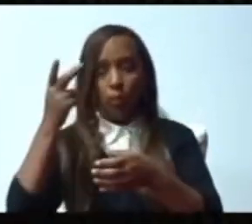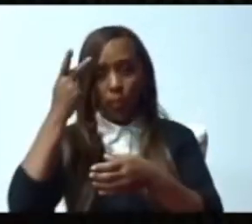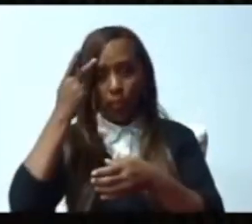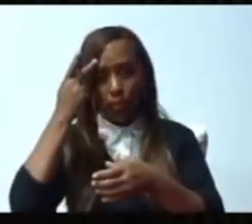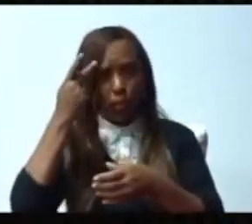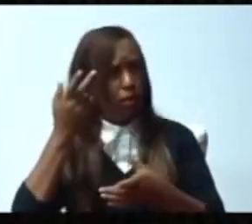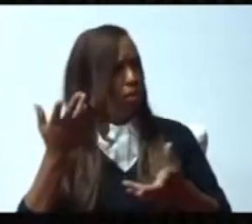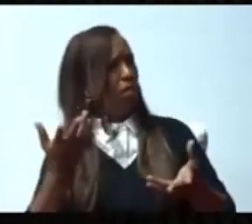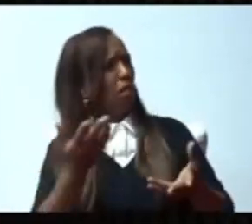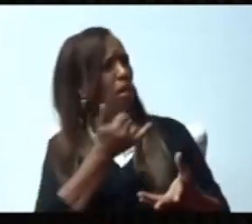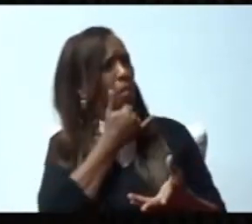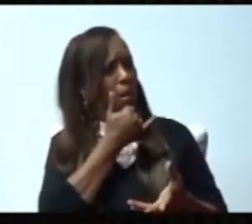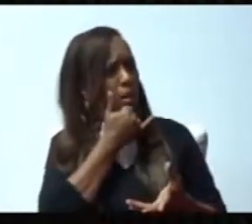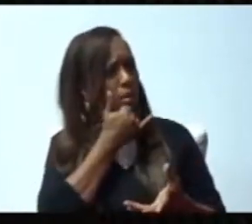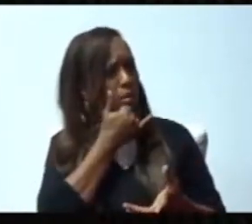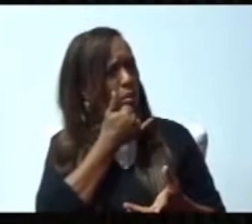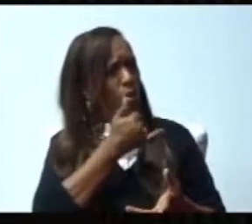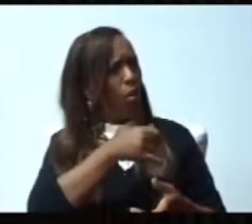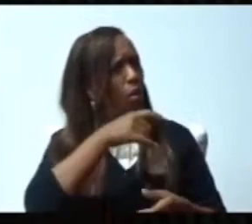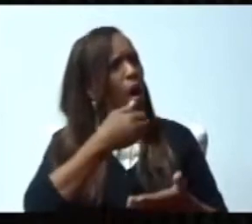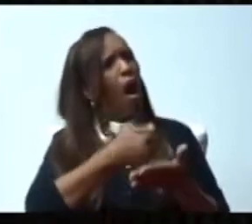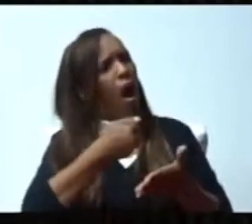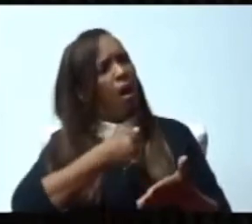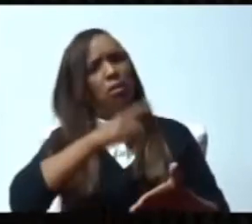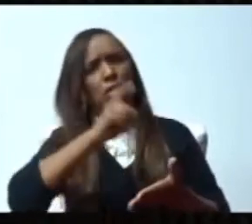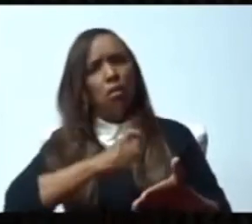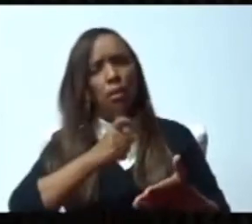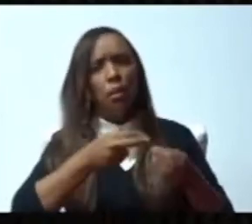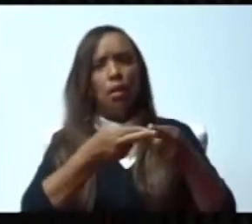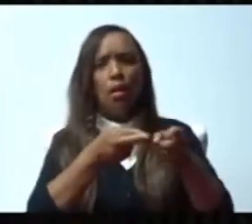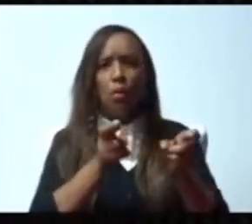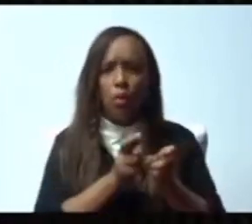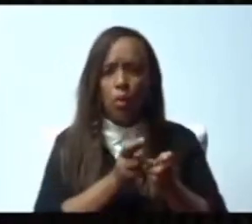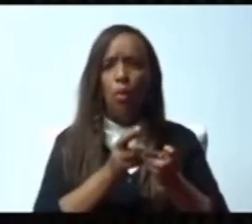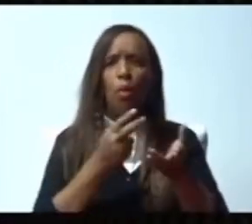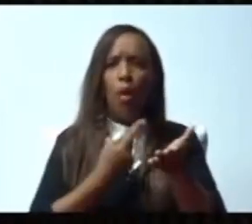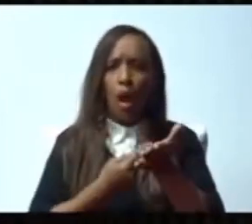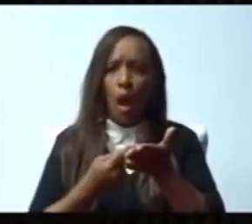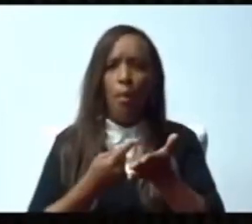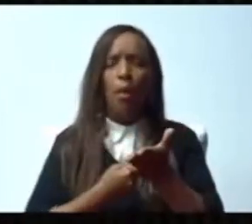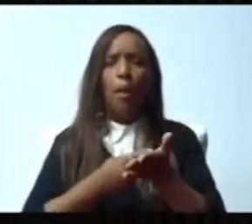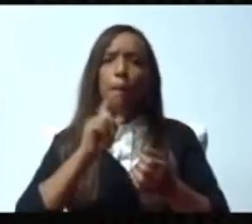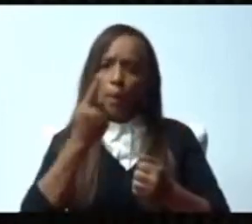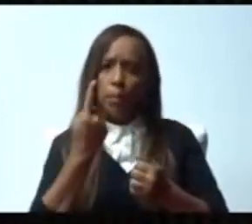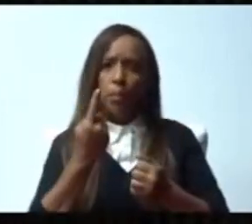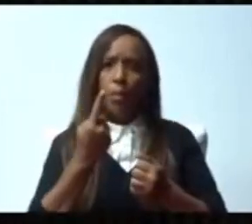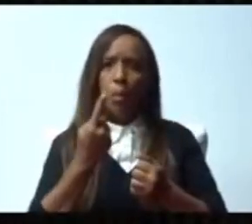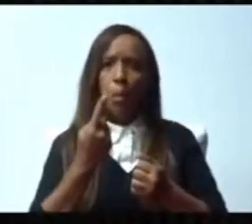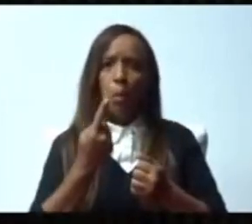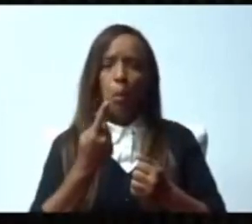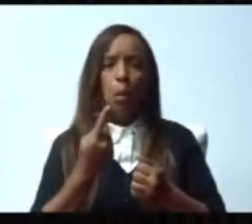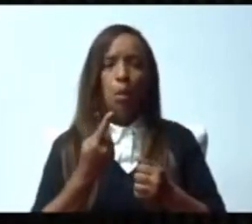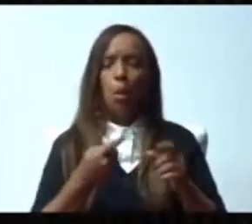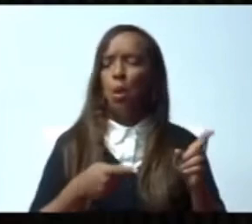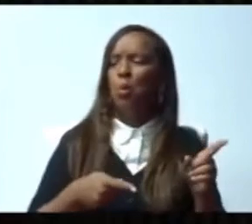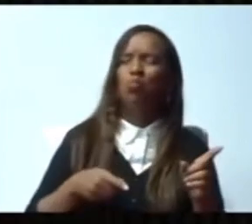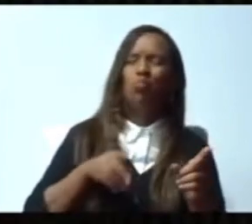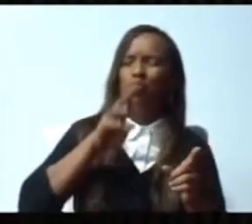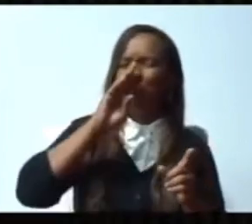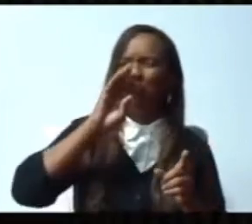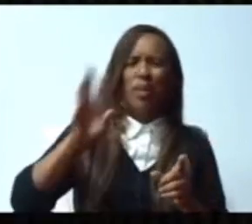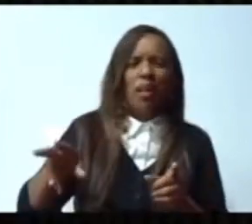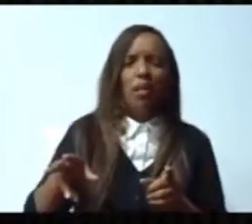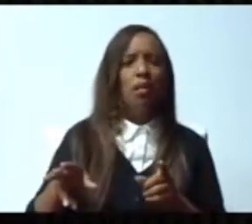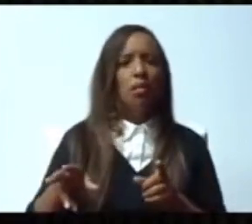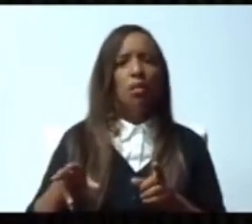la resolución está siendo lo que para mí está haciendo o para nosotros es una flaca interpretación de un